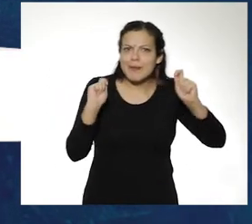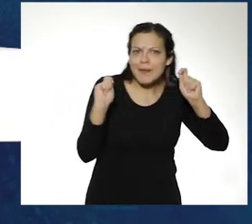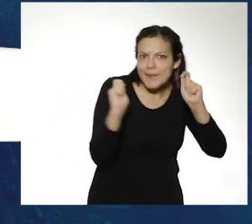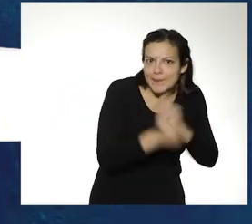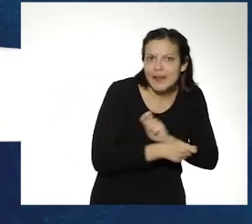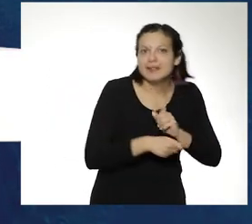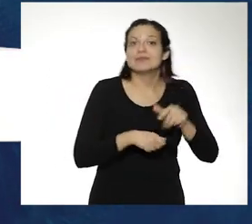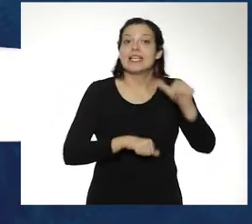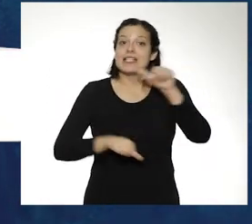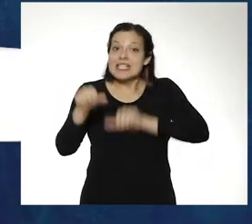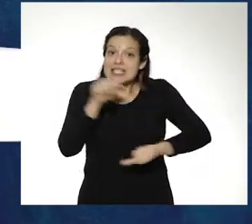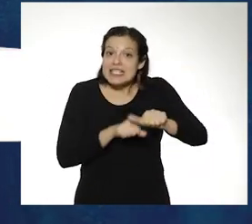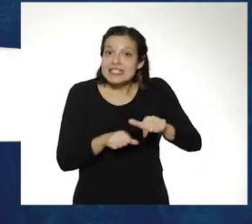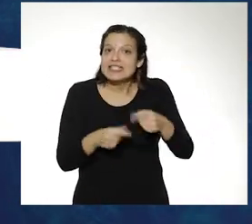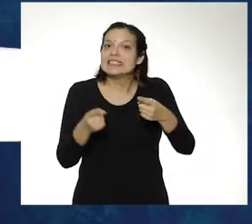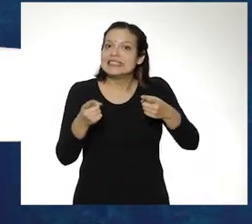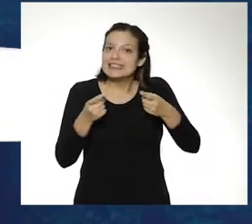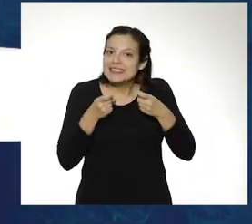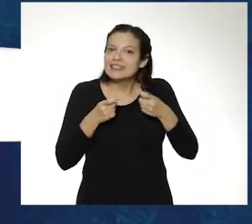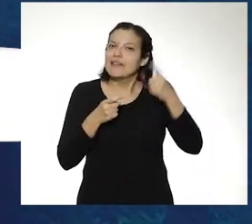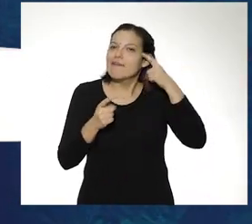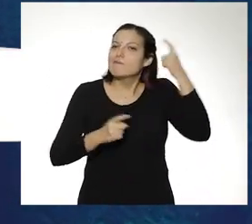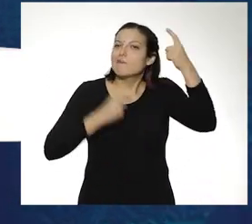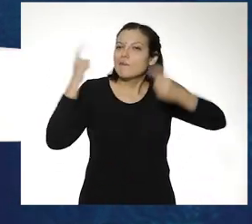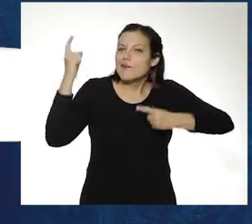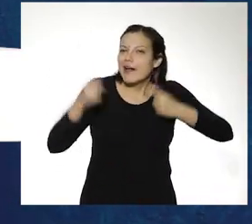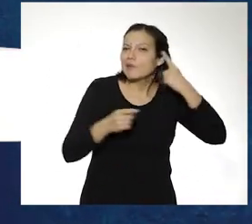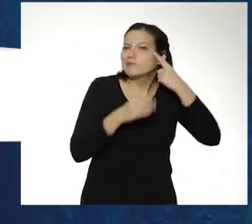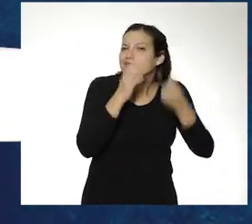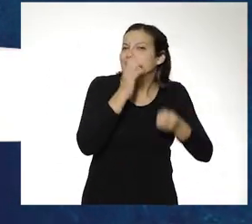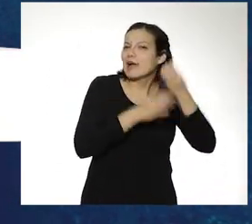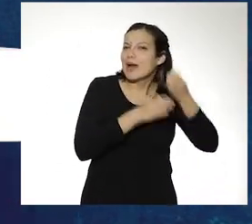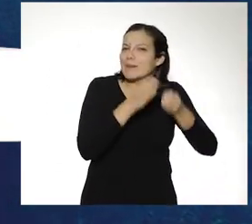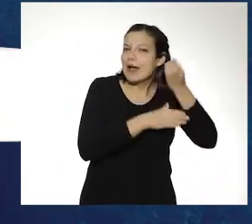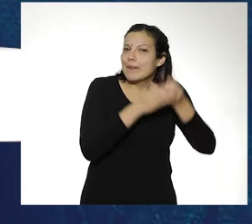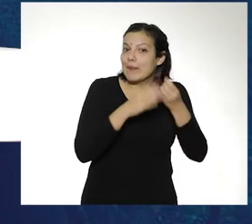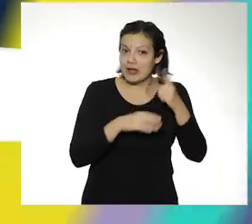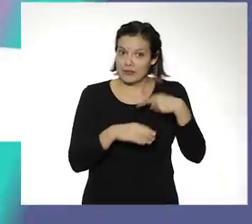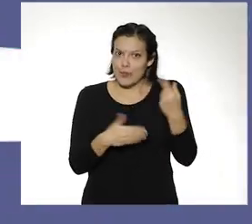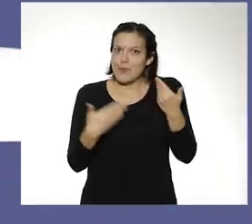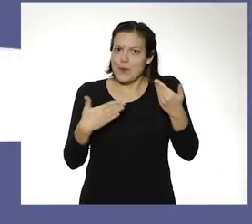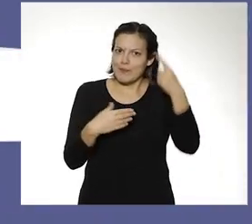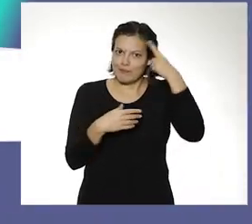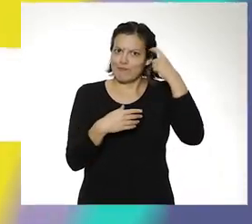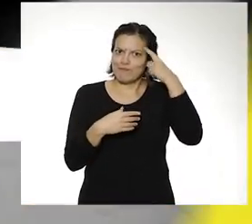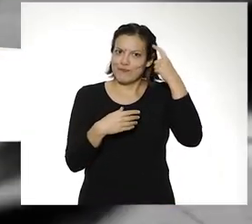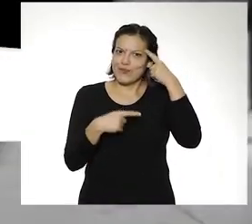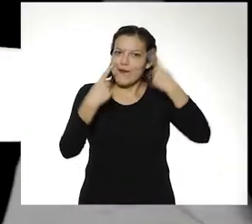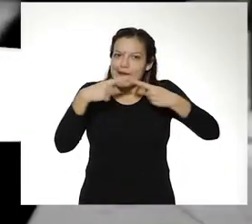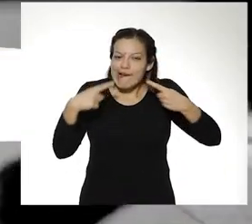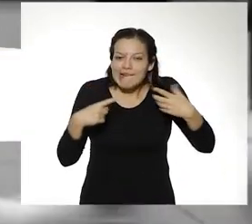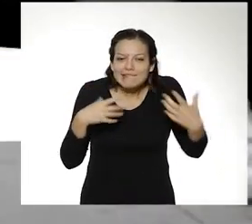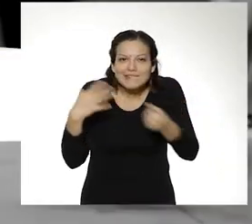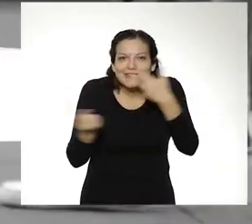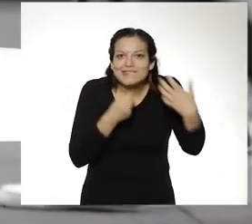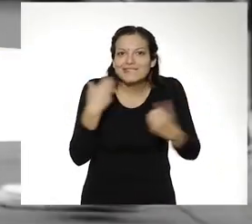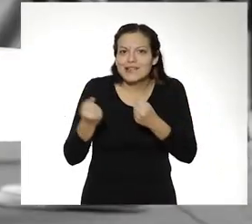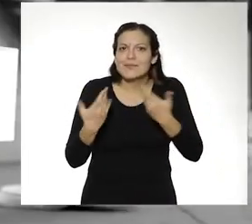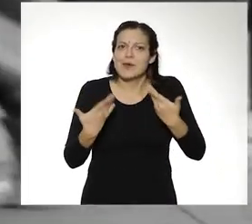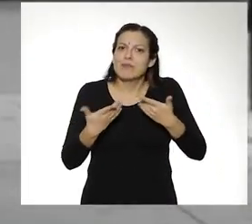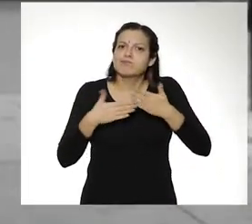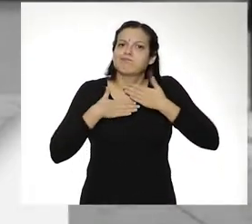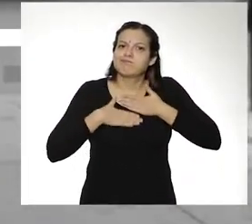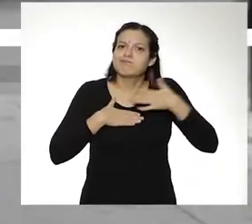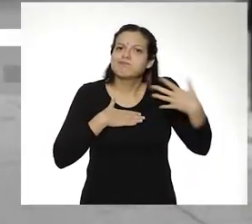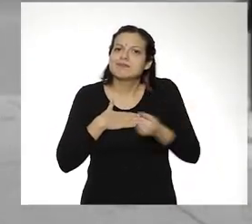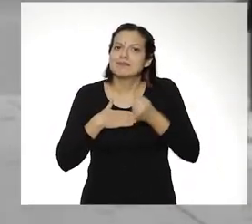La ciencia necesita de la imaginación y la creatividad. Nosotros podemos aprender de esa riqueza y disfrutarla como parte de